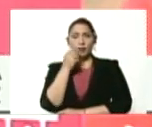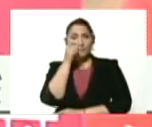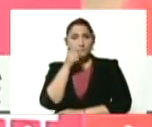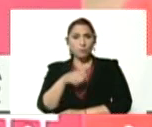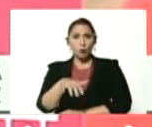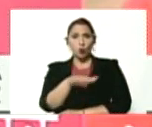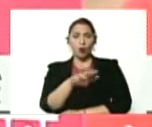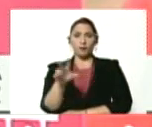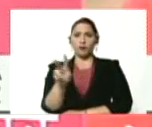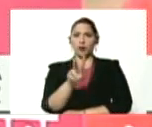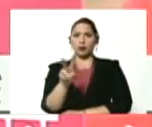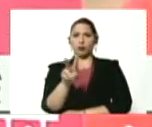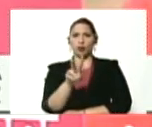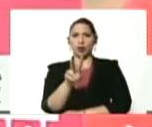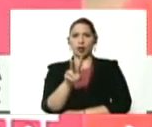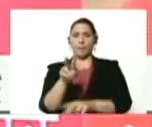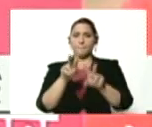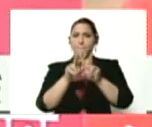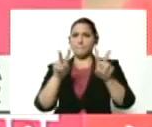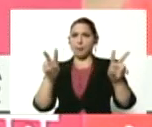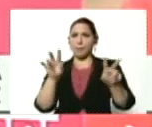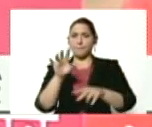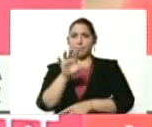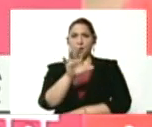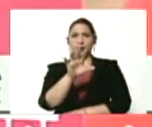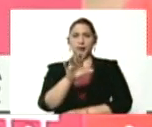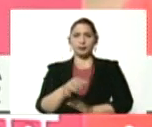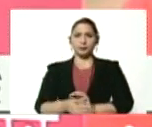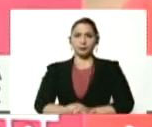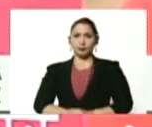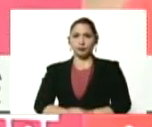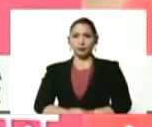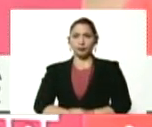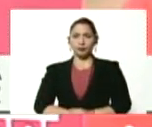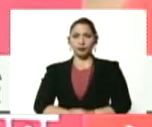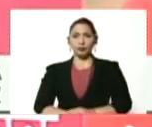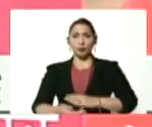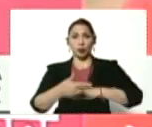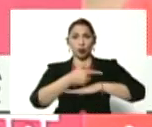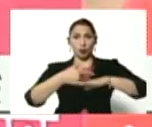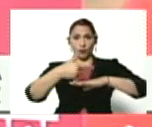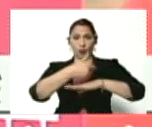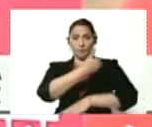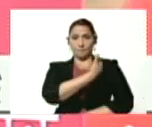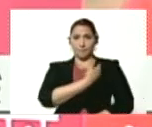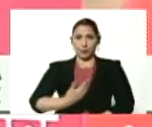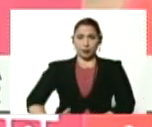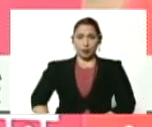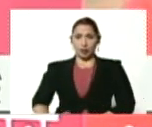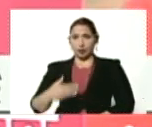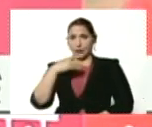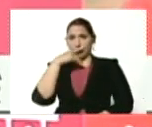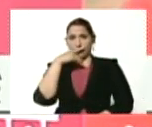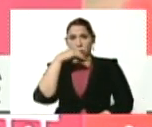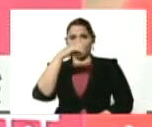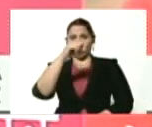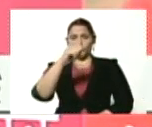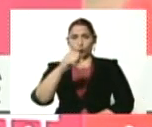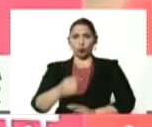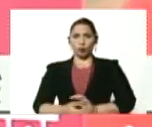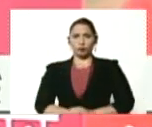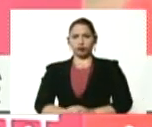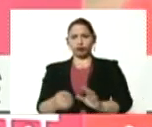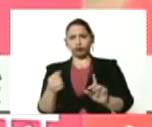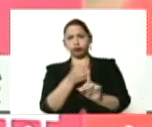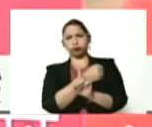de Venezuela, la paz de la República, el gobierno del presidente Nicolás Maduro,